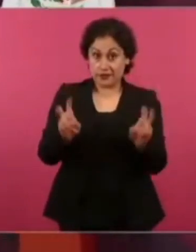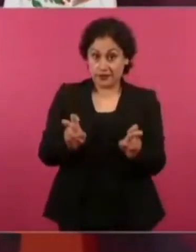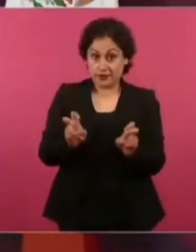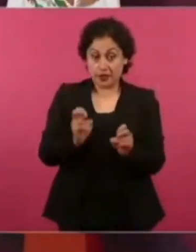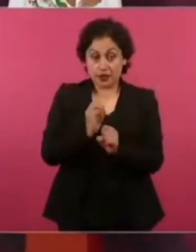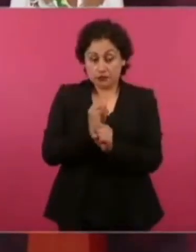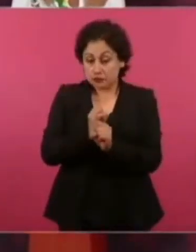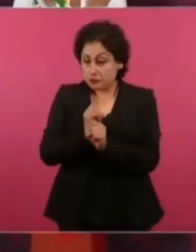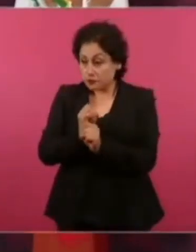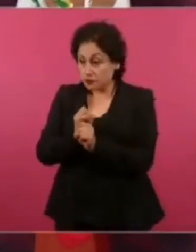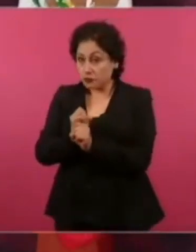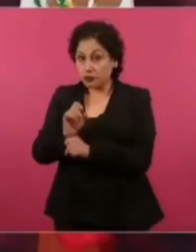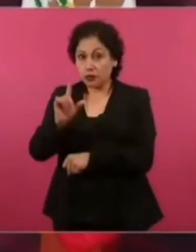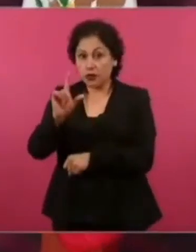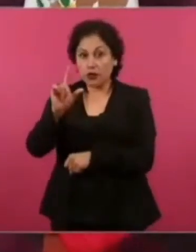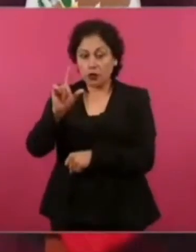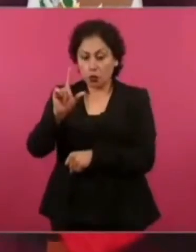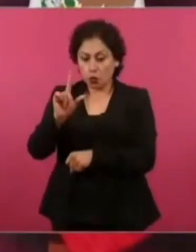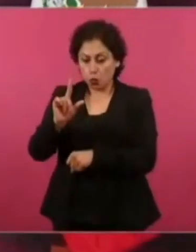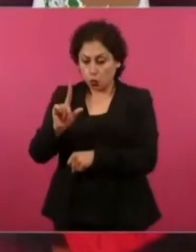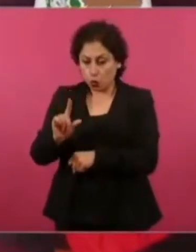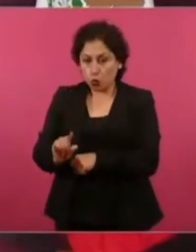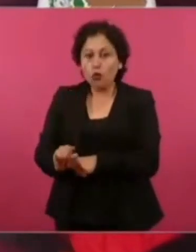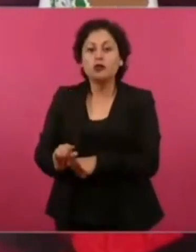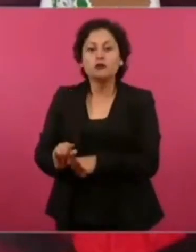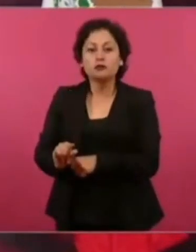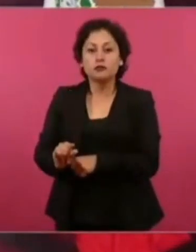y sobre todo la desigualdad,